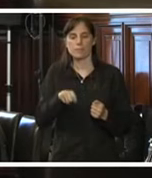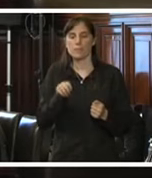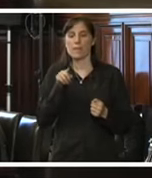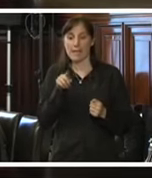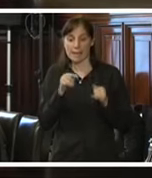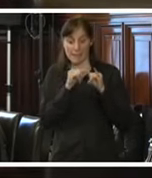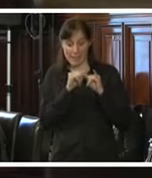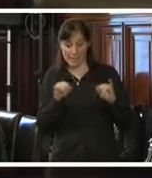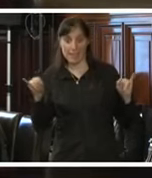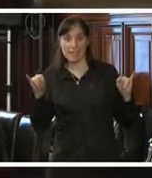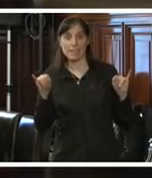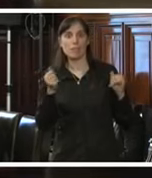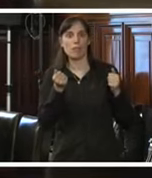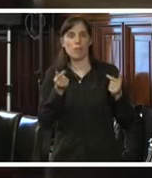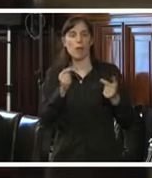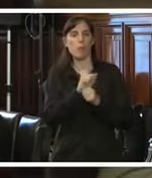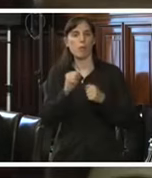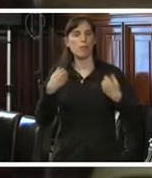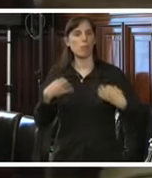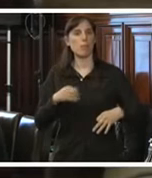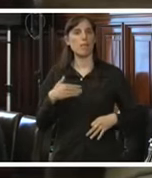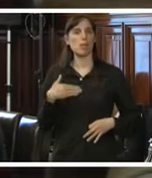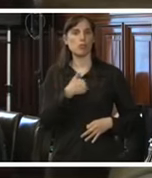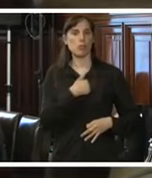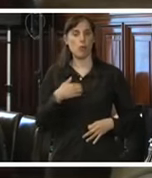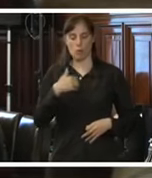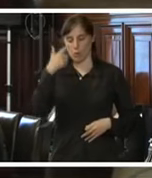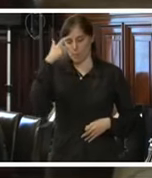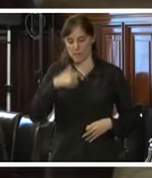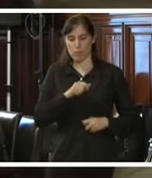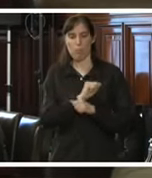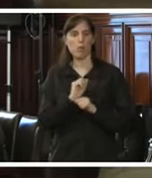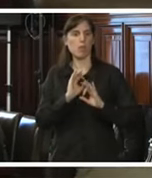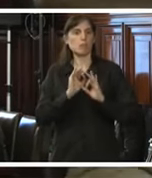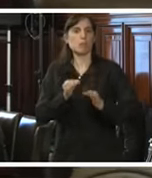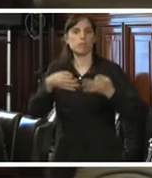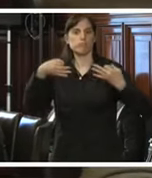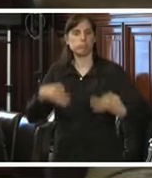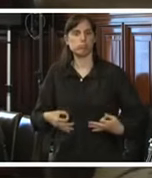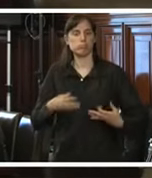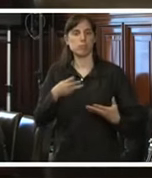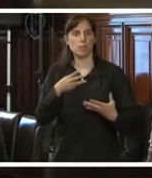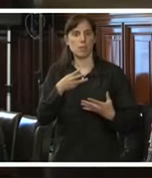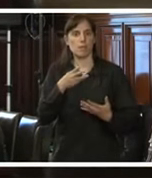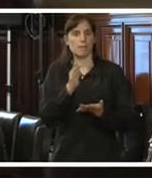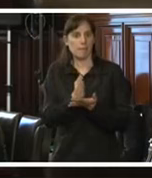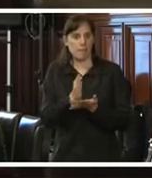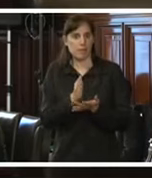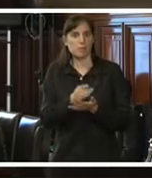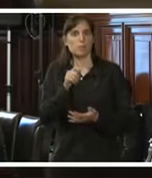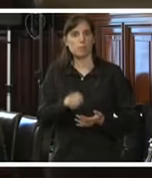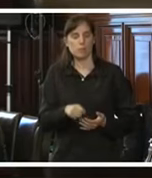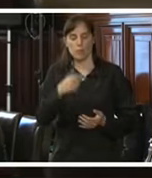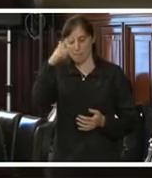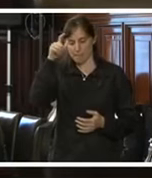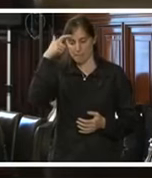las operadoras de justicia cumplir con su rol fundamental en el acceso a la justicia y a la garantía del debido proceso para víctimas de violaciones de